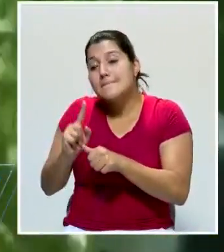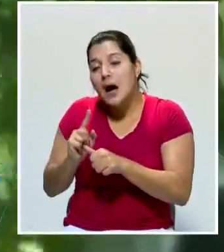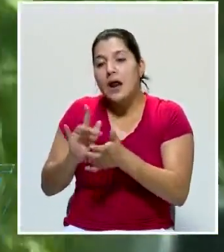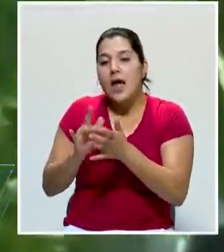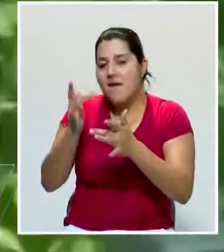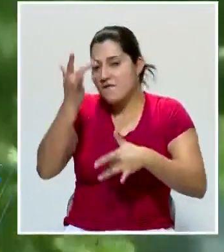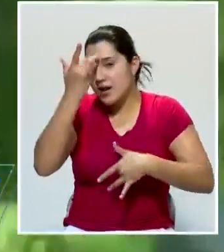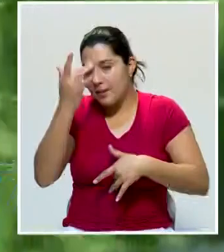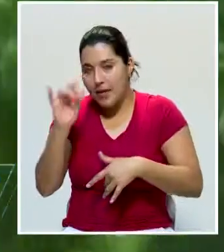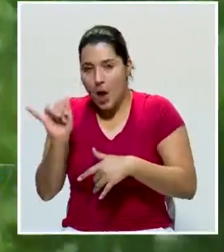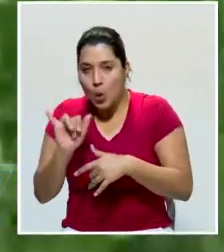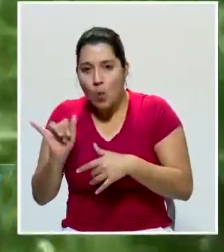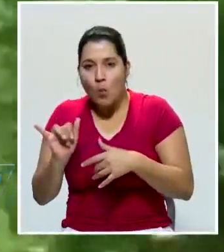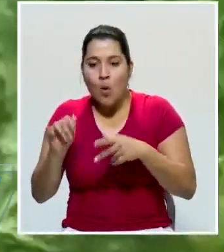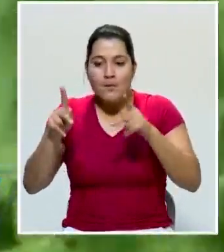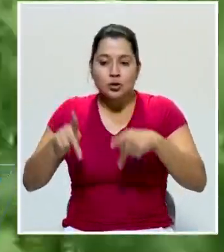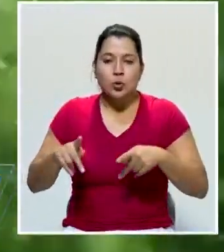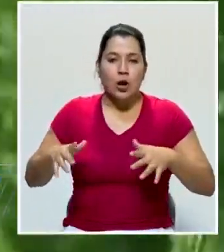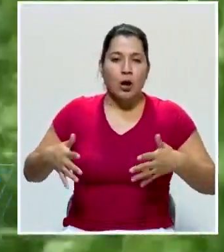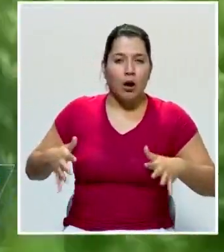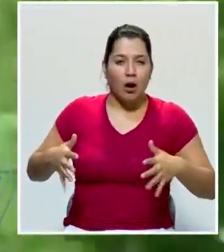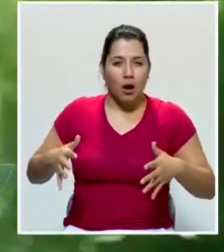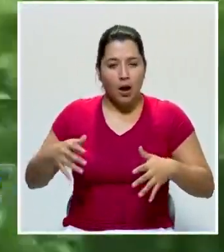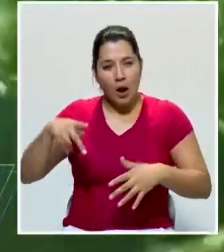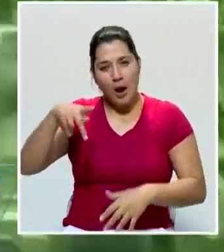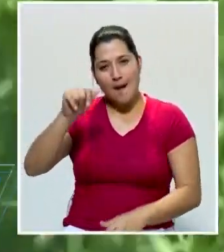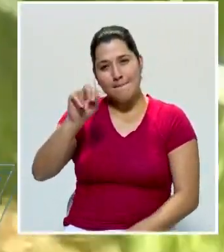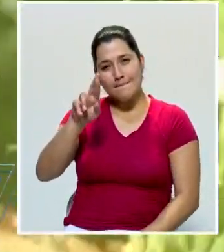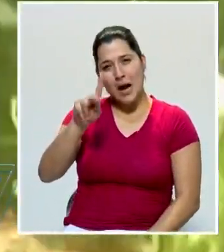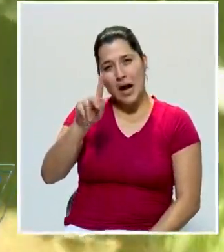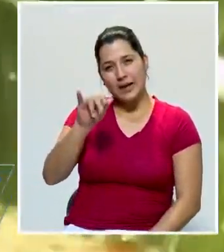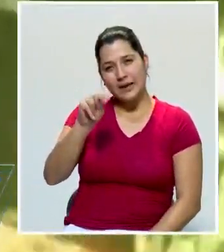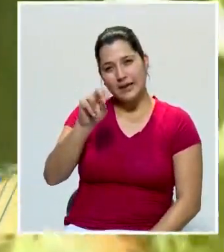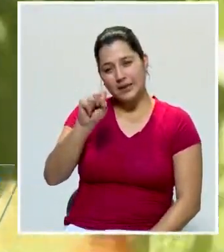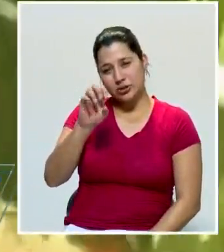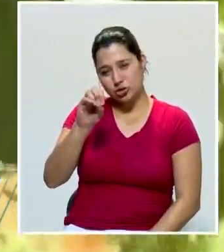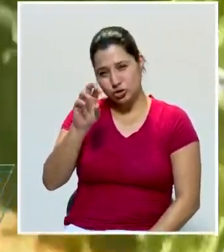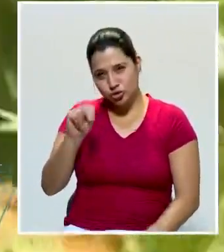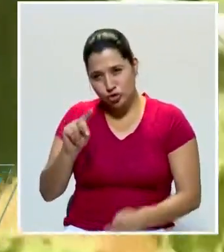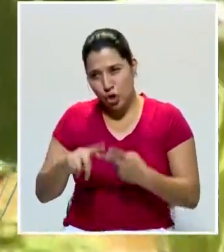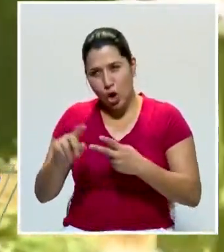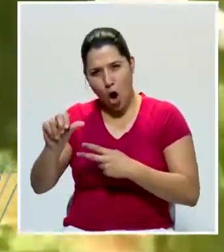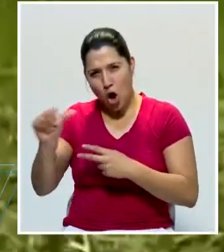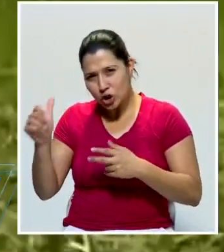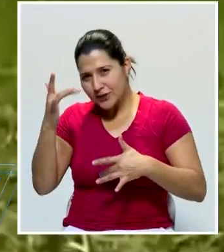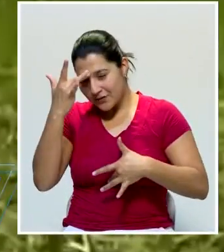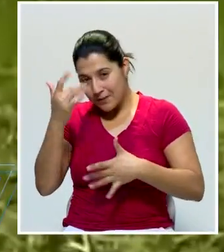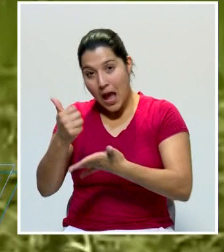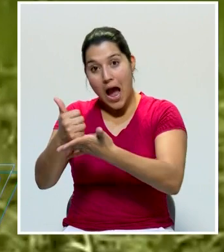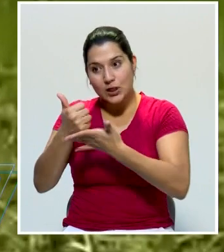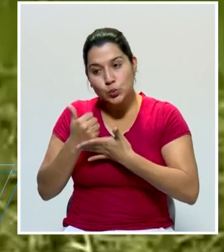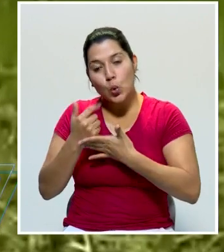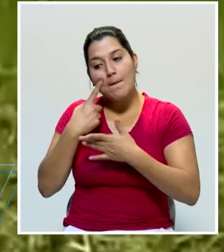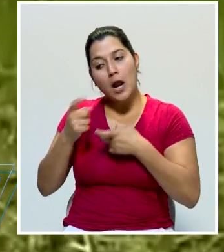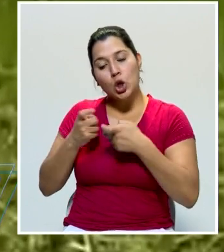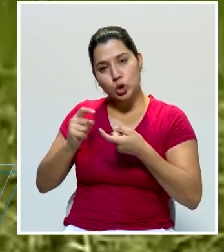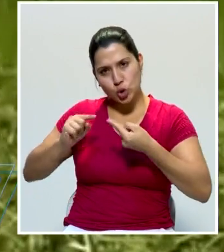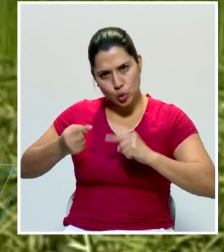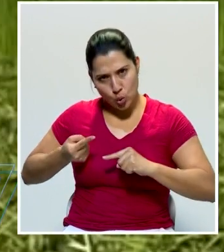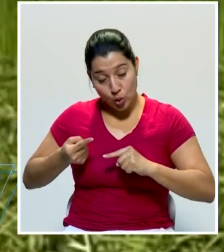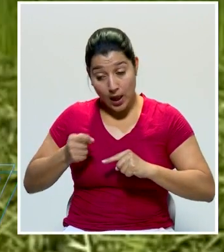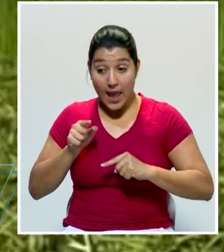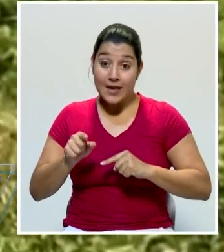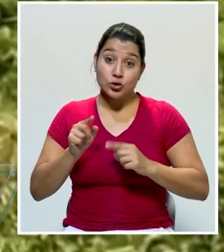es reconocido. Entonces, creo que es ambicioso, pero son los proyectos que estamos necesitando para generar empleo